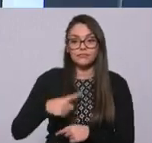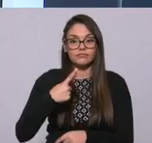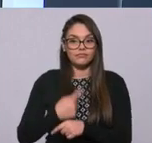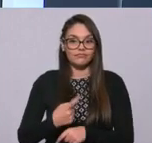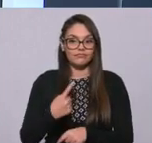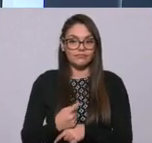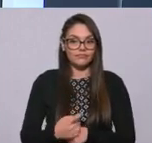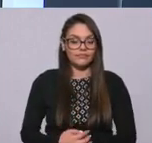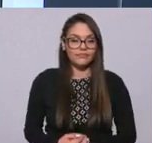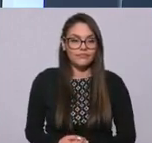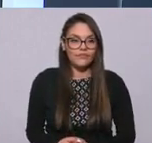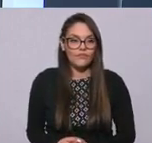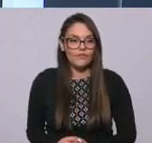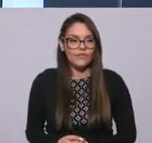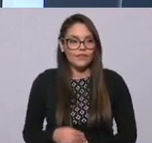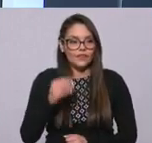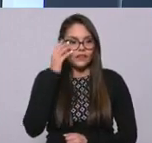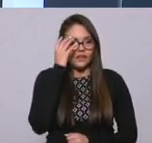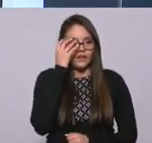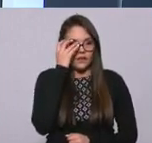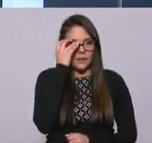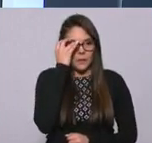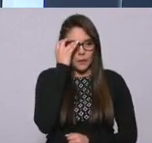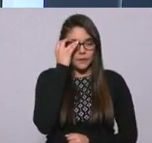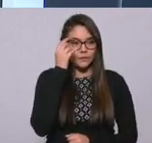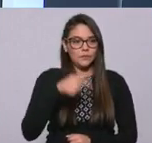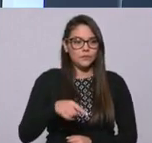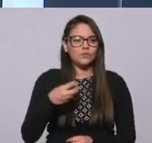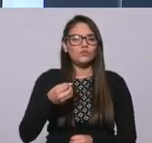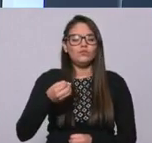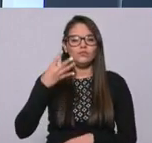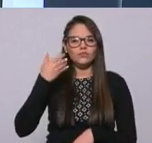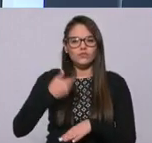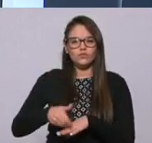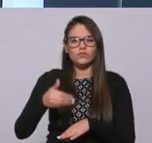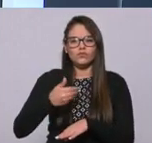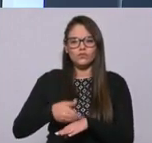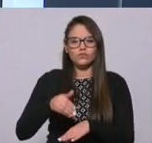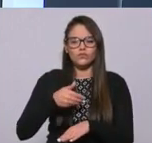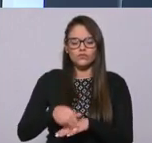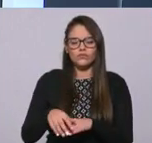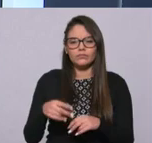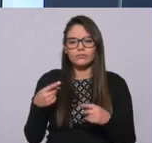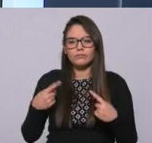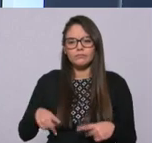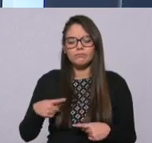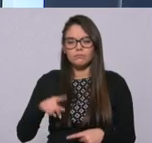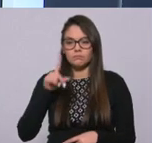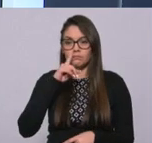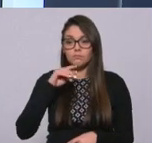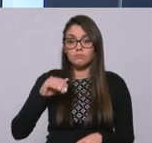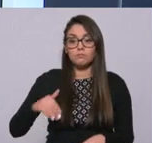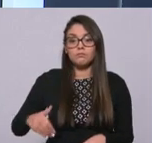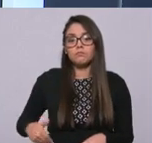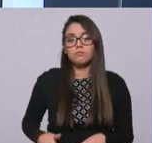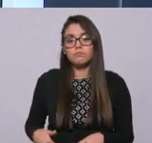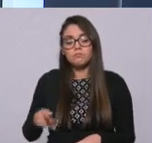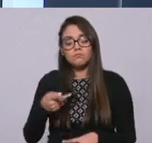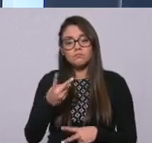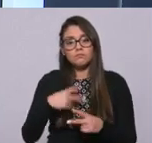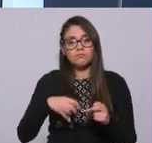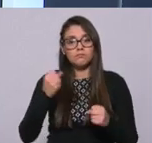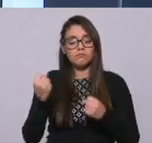alguna. Maestro, el índice de accidentes viales por personas que conducen bajo los efectos del